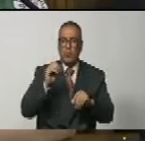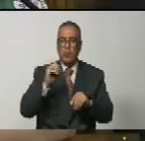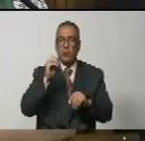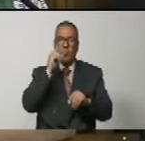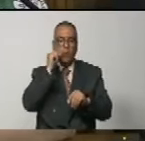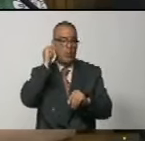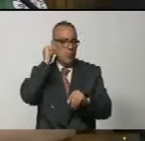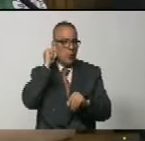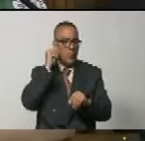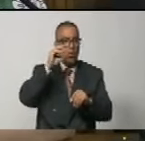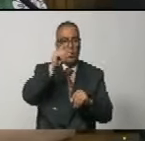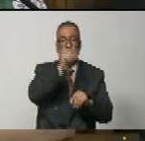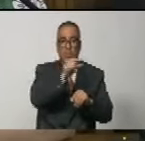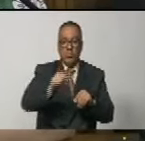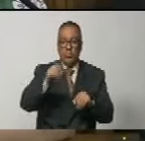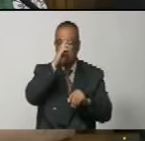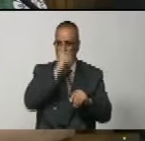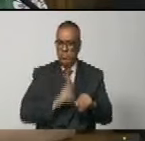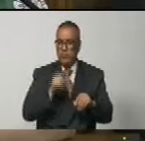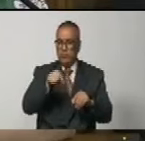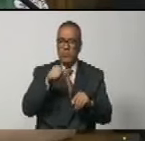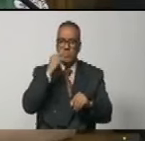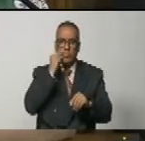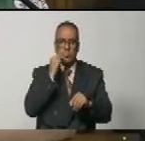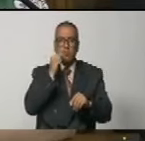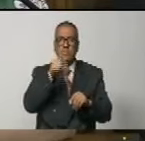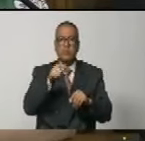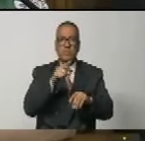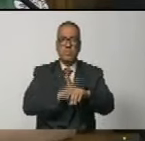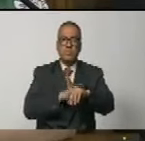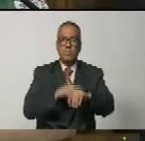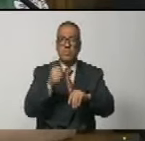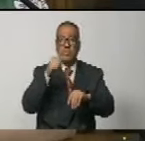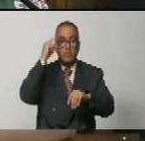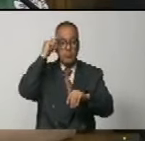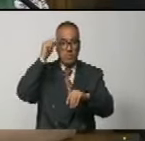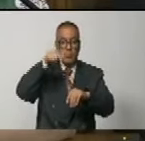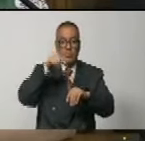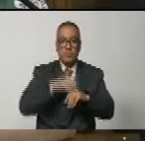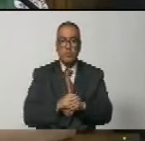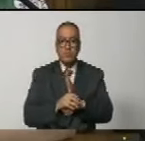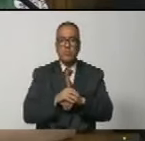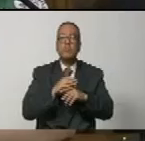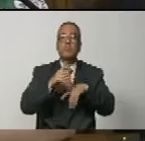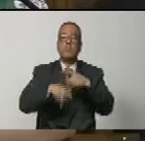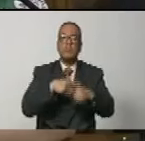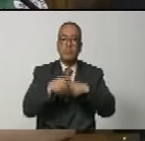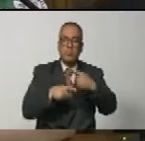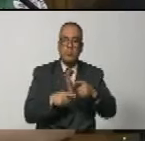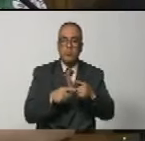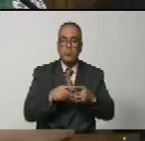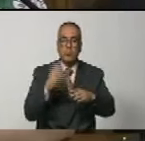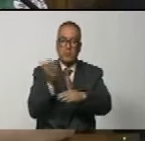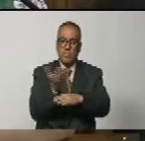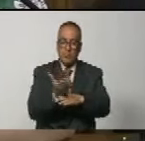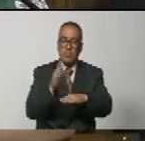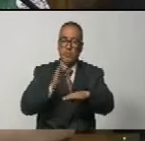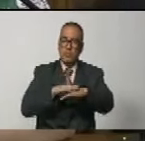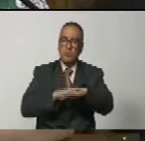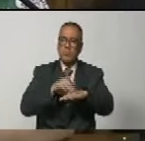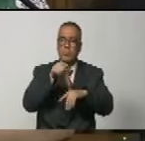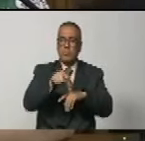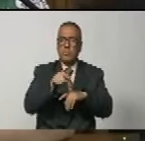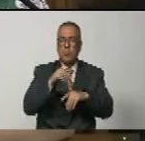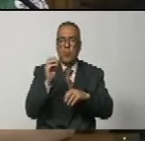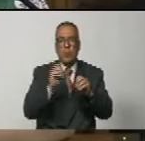del Consejo Nacional para las Personas con Discapacidad, en un lapso de 10 días hábiles, procederá a imponer la sanción correspondiente